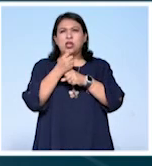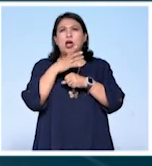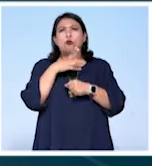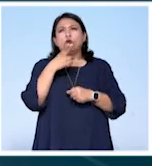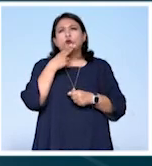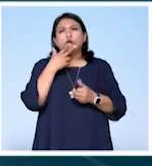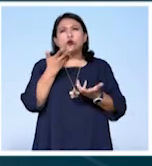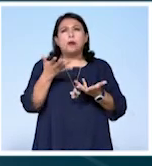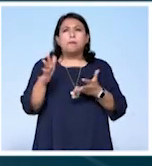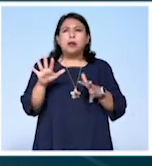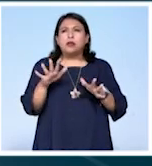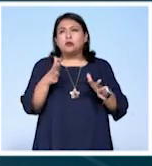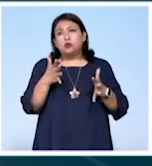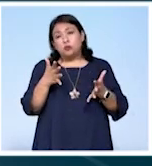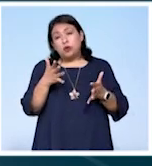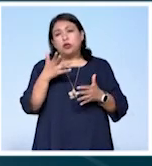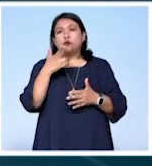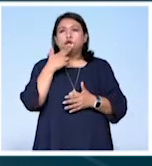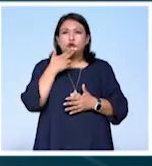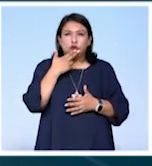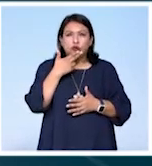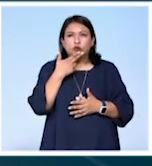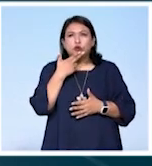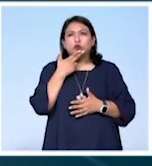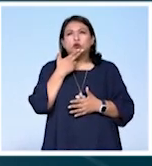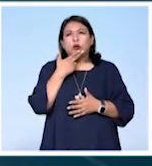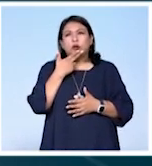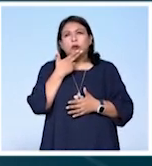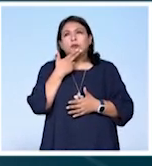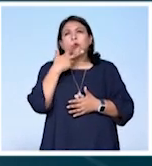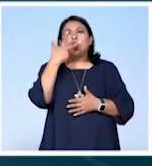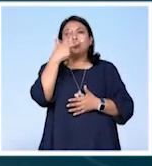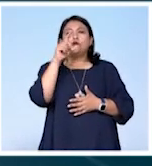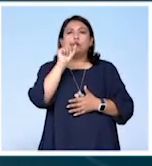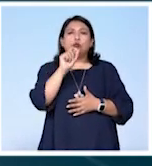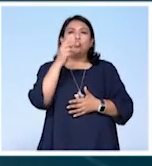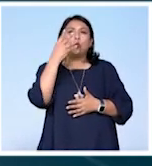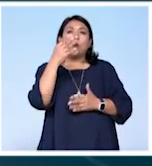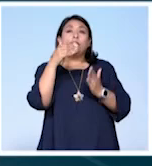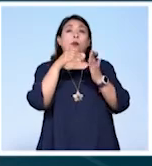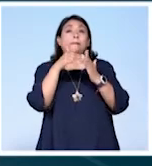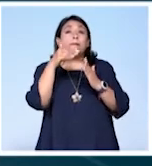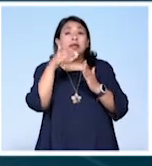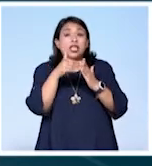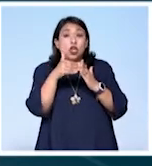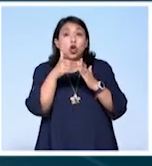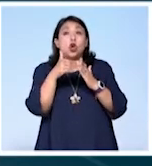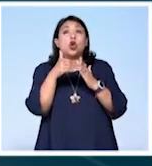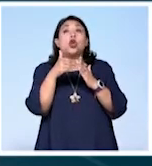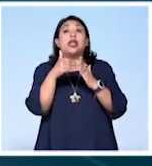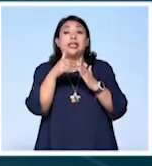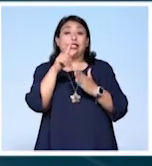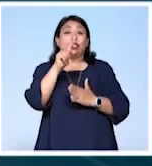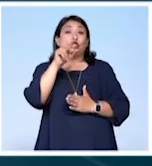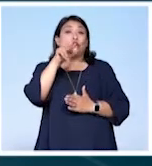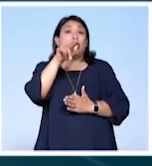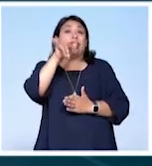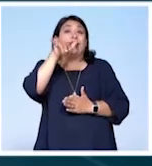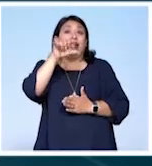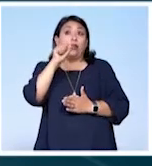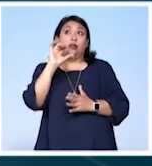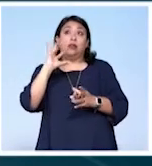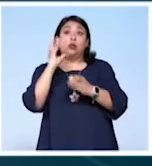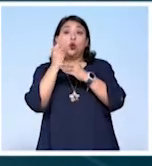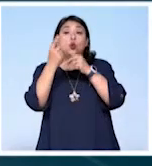consumo de alrededor o uso alrededor de 8.4 millones de toneladas al